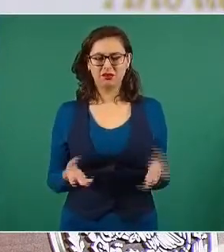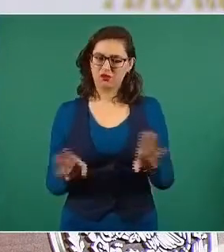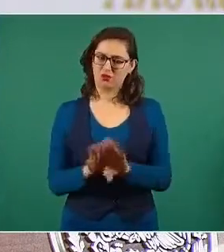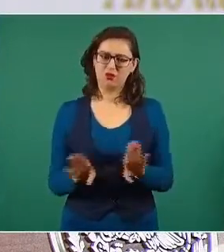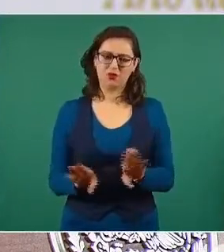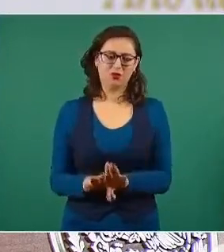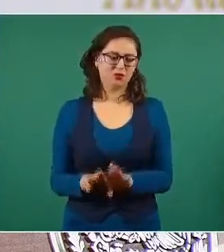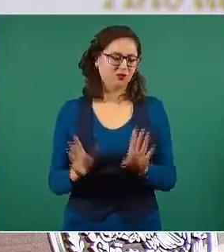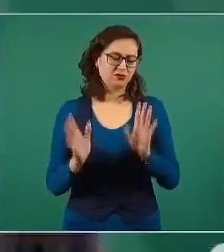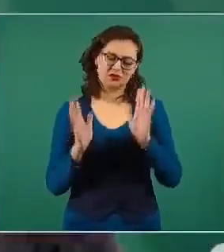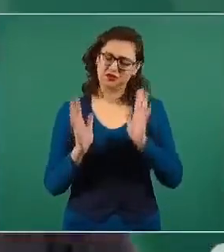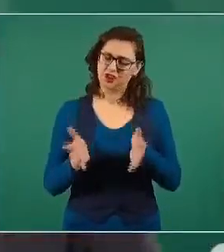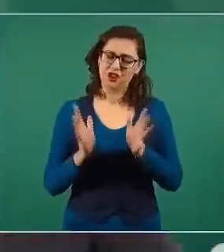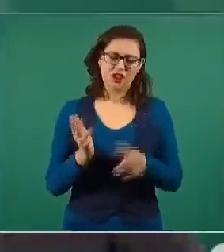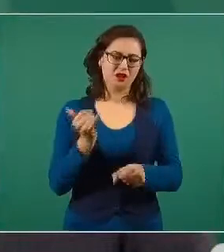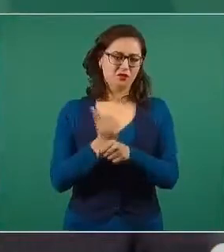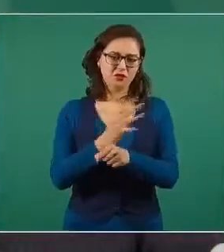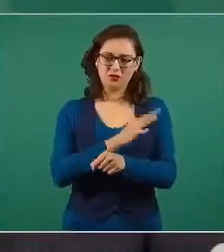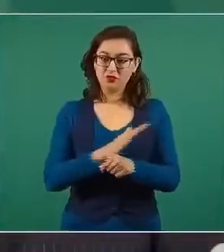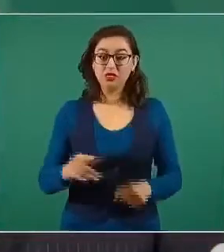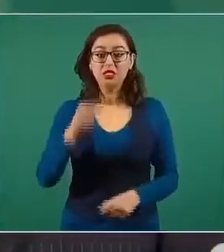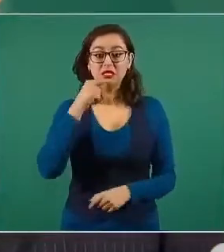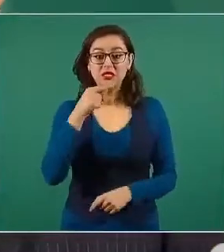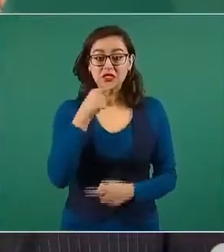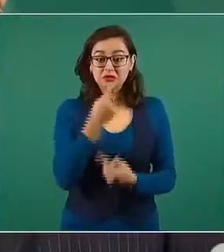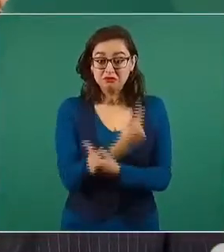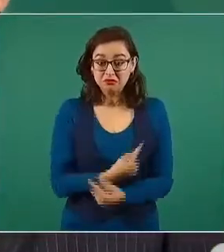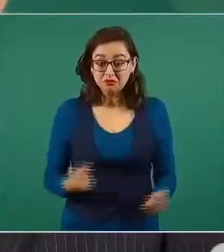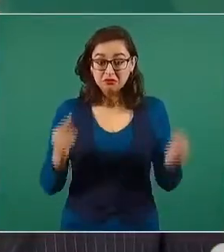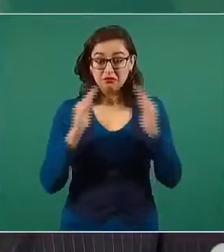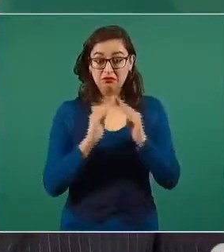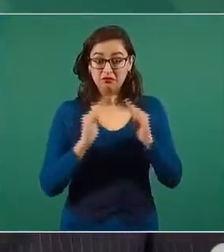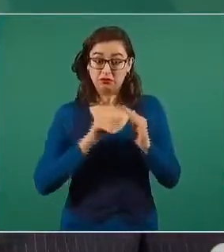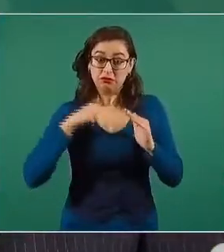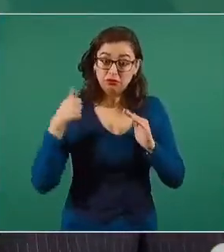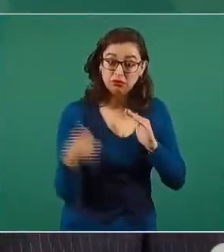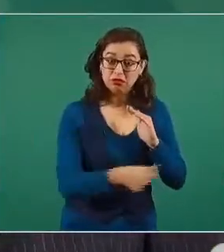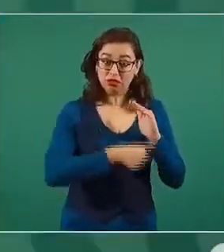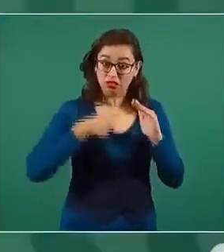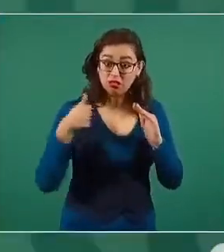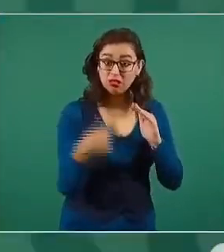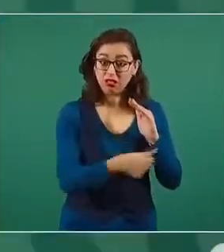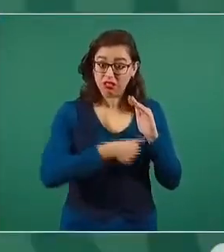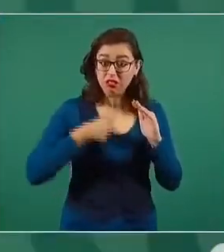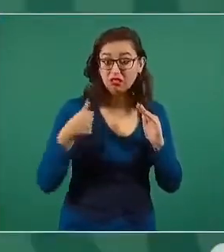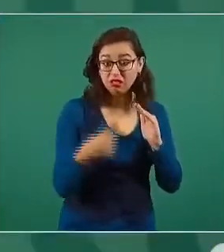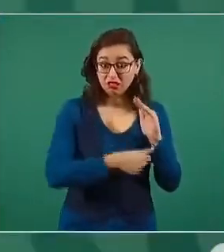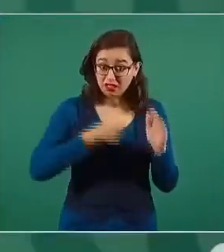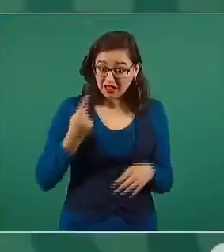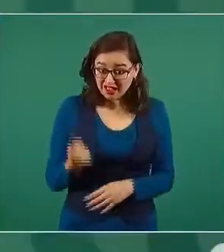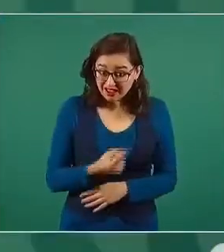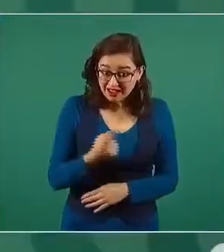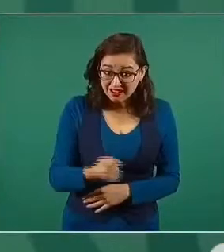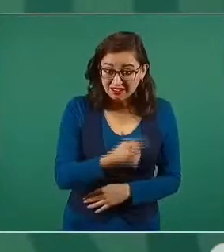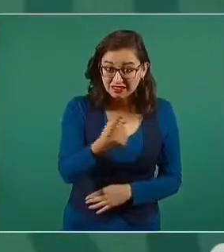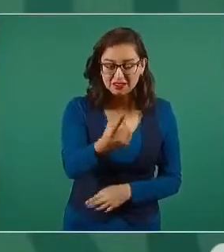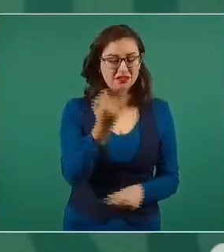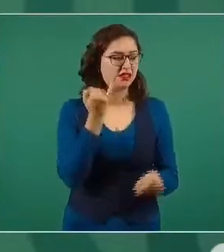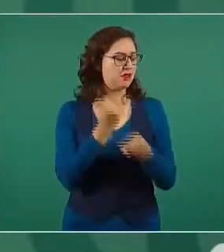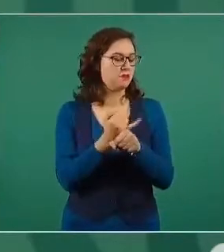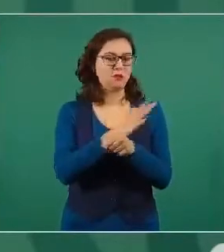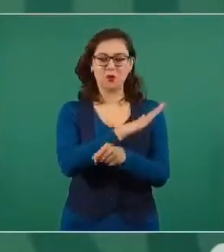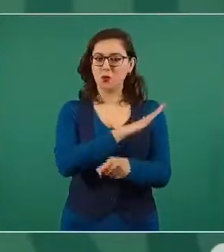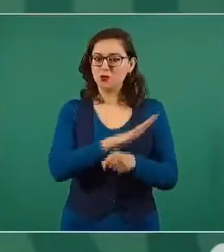Ya no es posible tener a los niños encerrados en las casas. No es posible eso. Se les